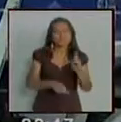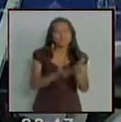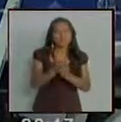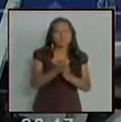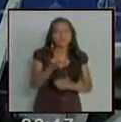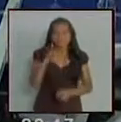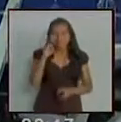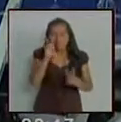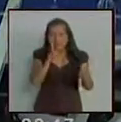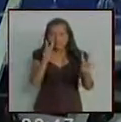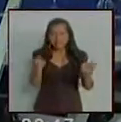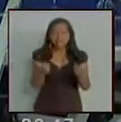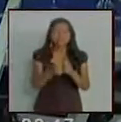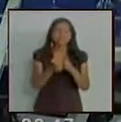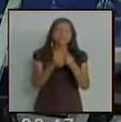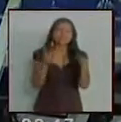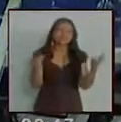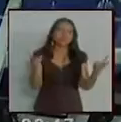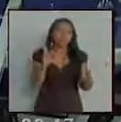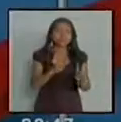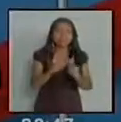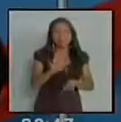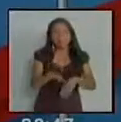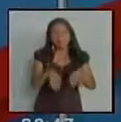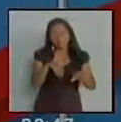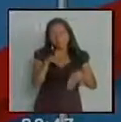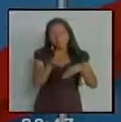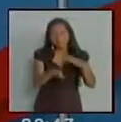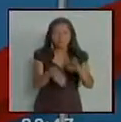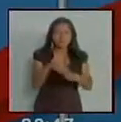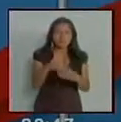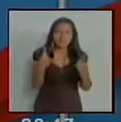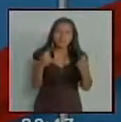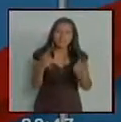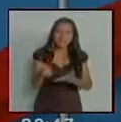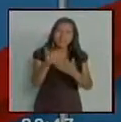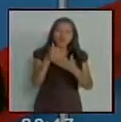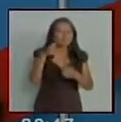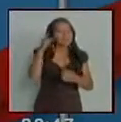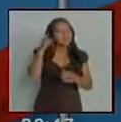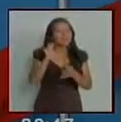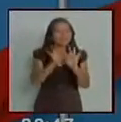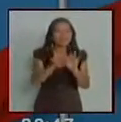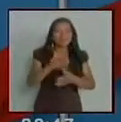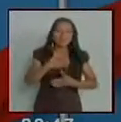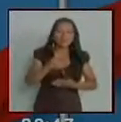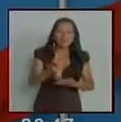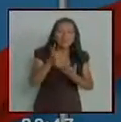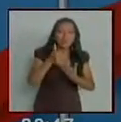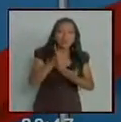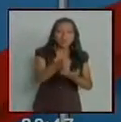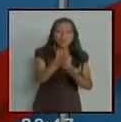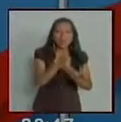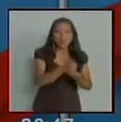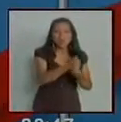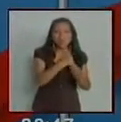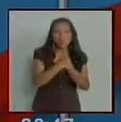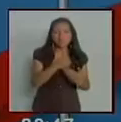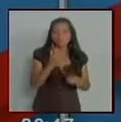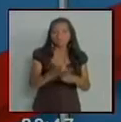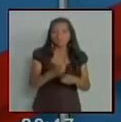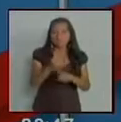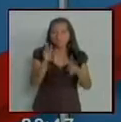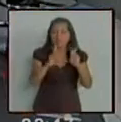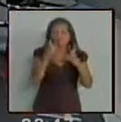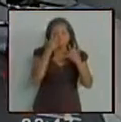muy frecuentemente personas que están caminando, haciendo una odisea, tratando de que le arreglen el audífono porque no le sirve y demás. Entonces eso es un poco